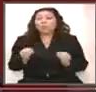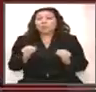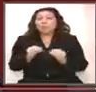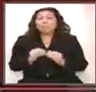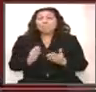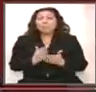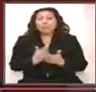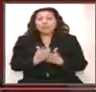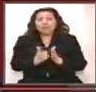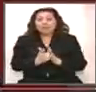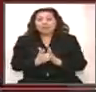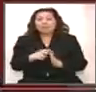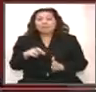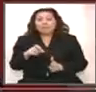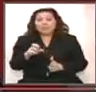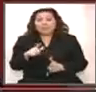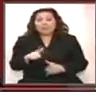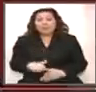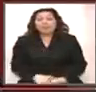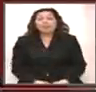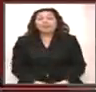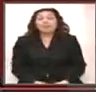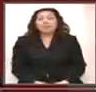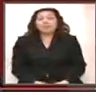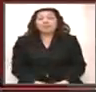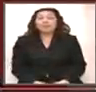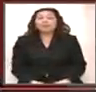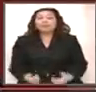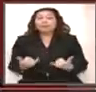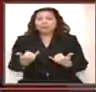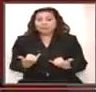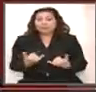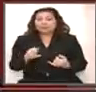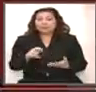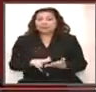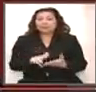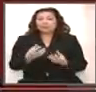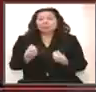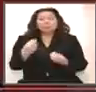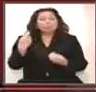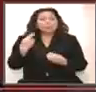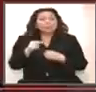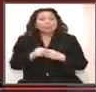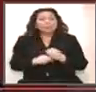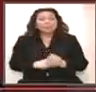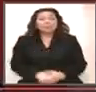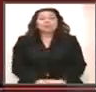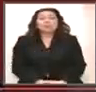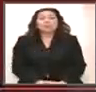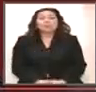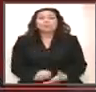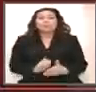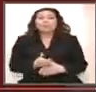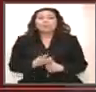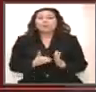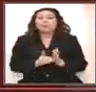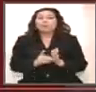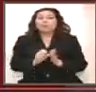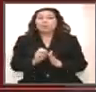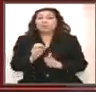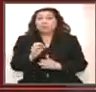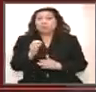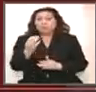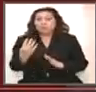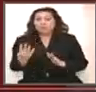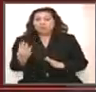Conflicto con la Ley Penal. Esta ha sido aprobada como política nacional mediante el Decreto Supremo